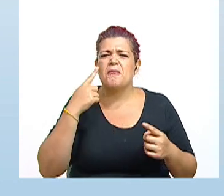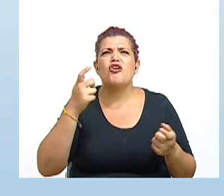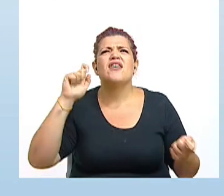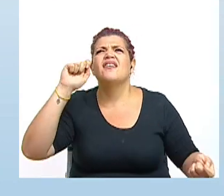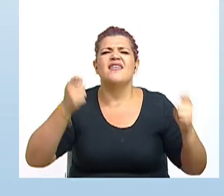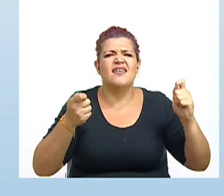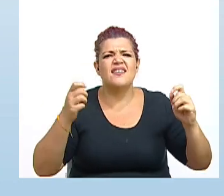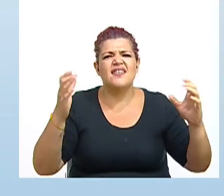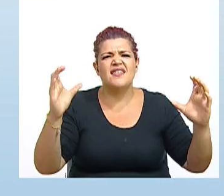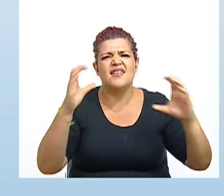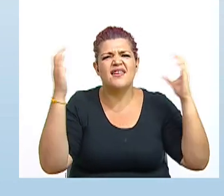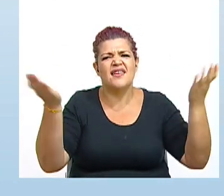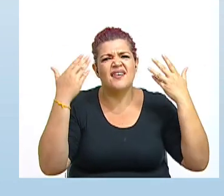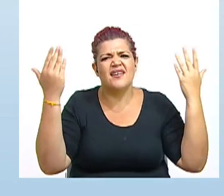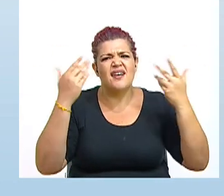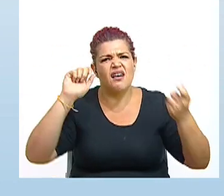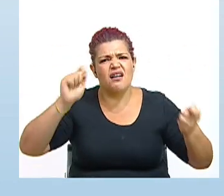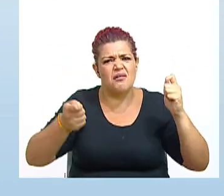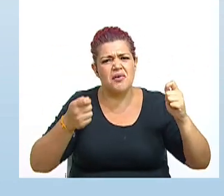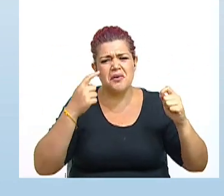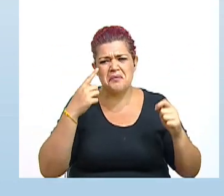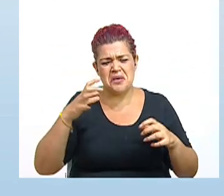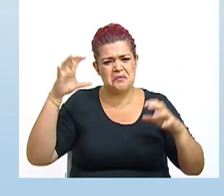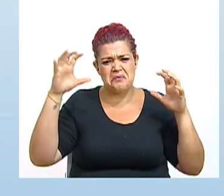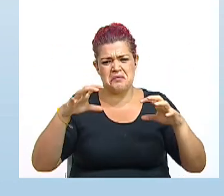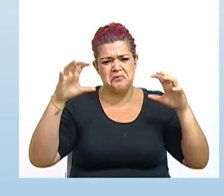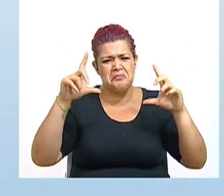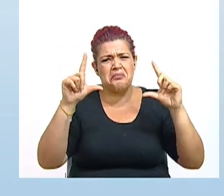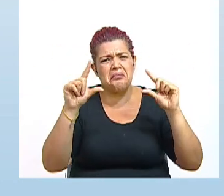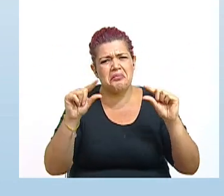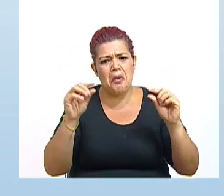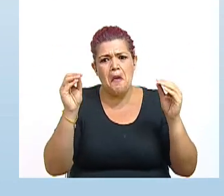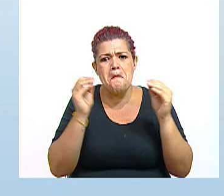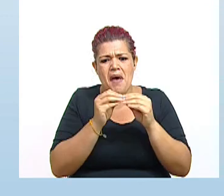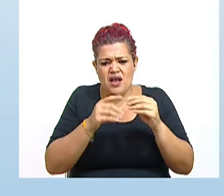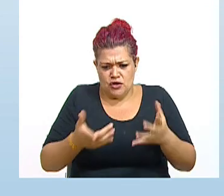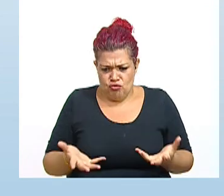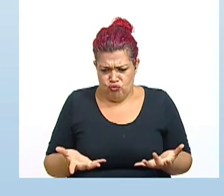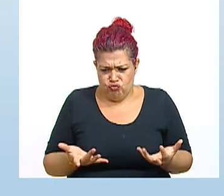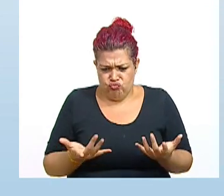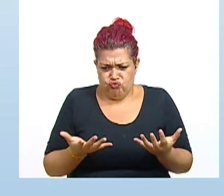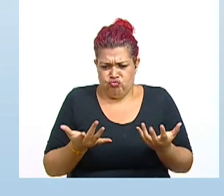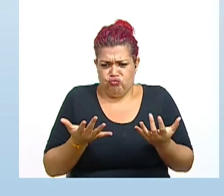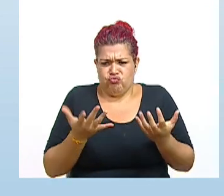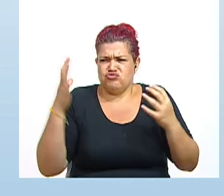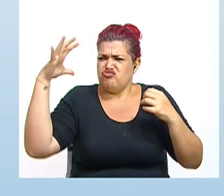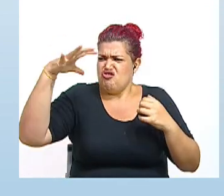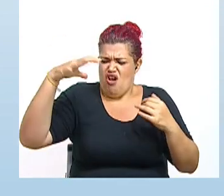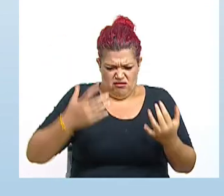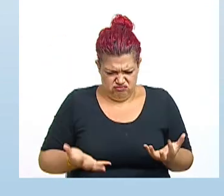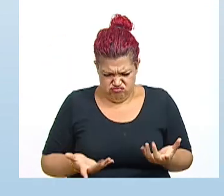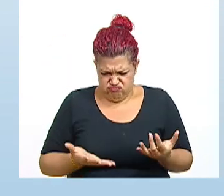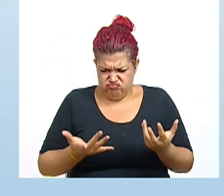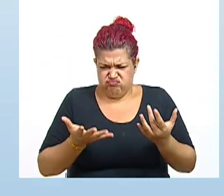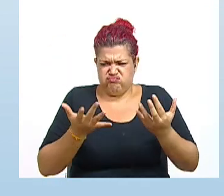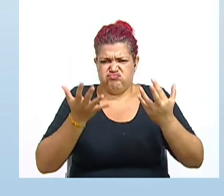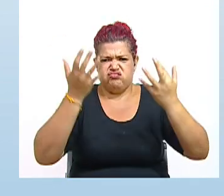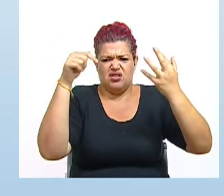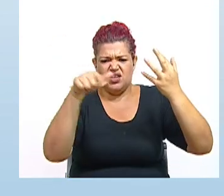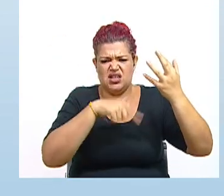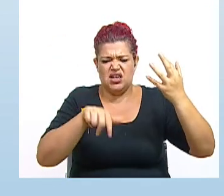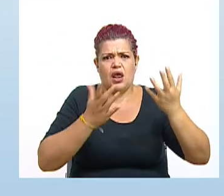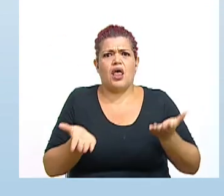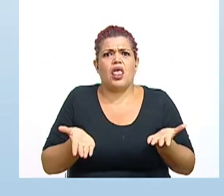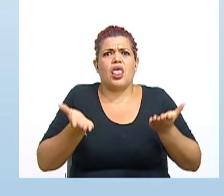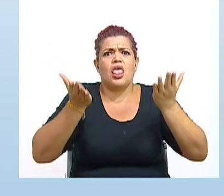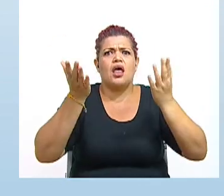climático, donde menos precipitación y más evaporación es precisamente lo que provoca el aumento de las sequías. Sequías que tienden